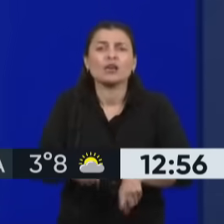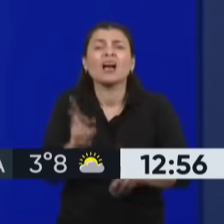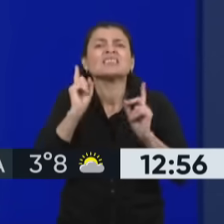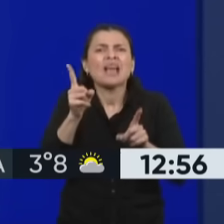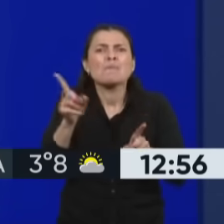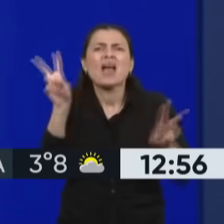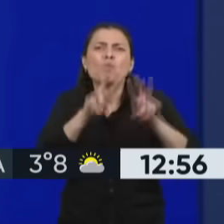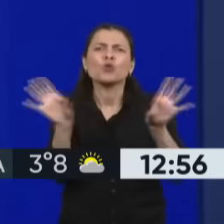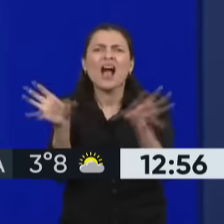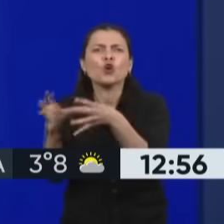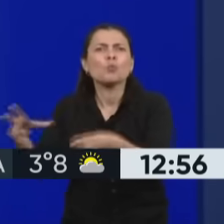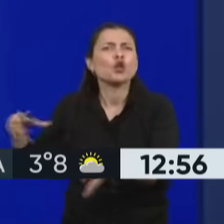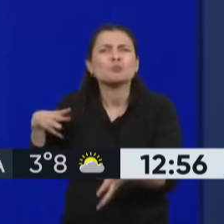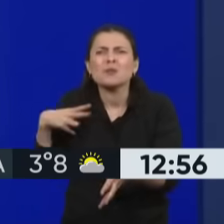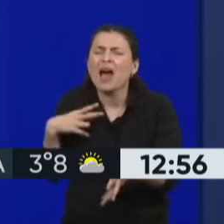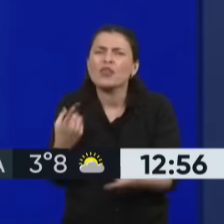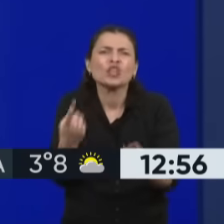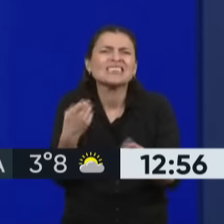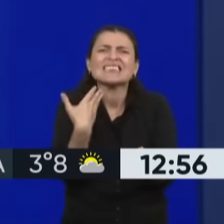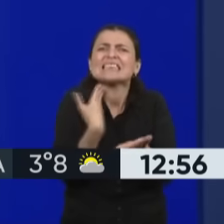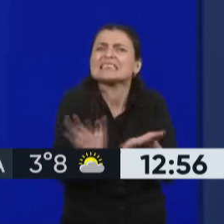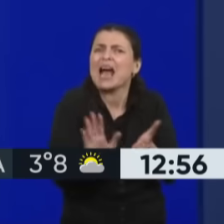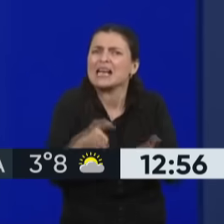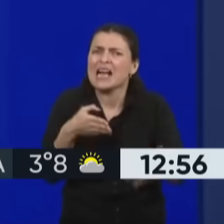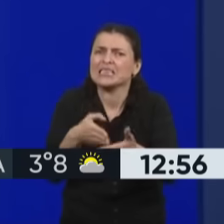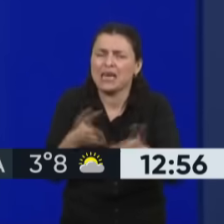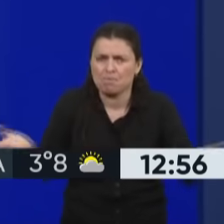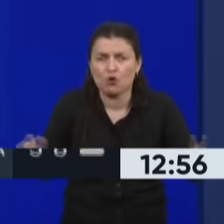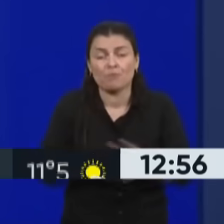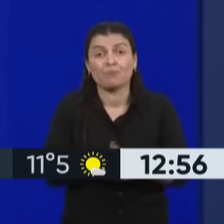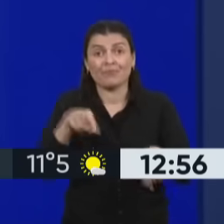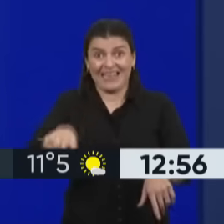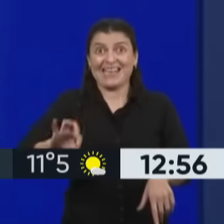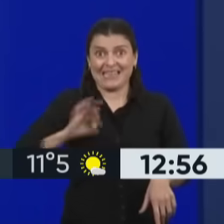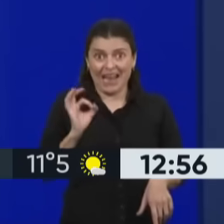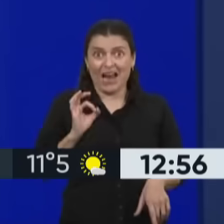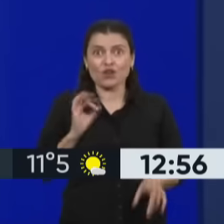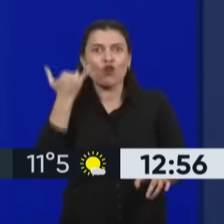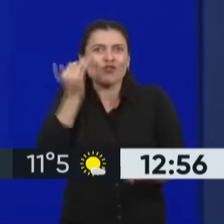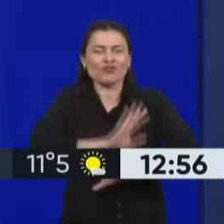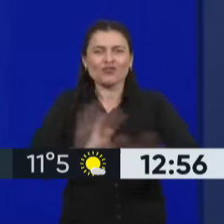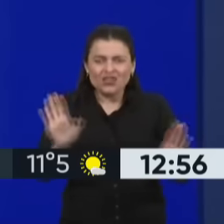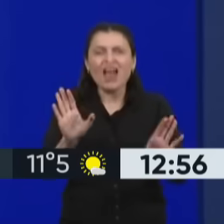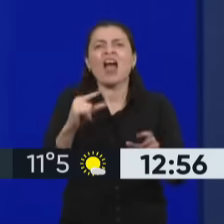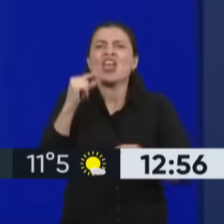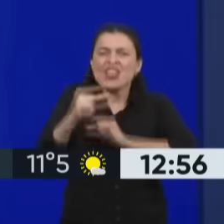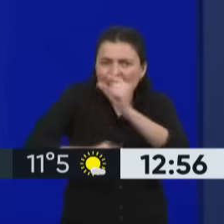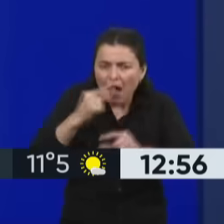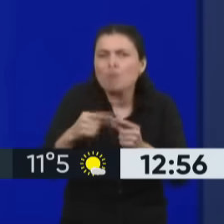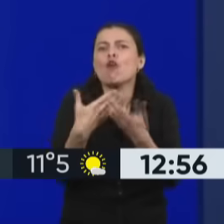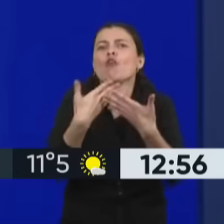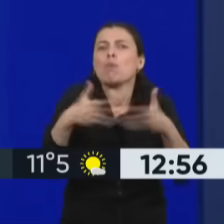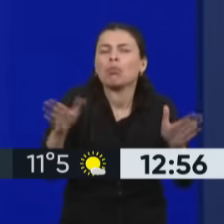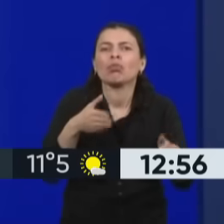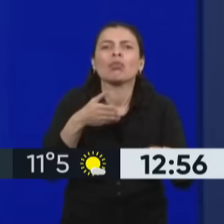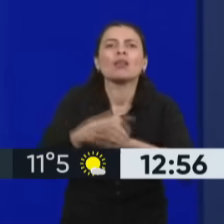desde el día cero. Este año, tal como lo prometimos, logramos salir del cepo sin una disparada del dólar,